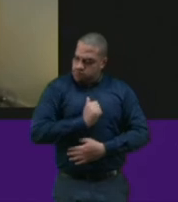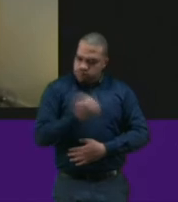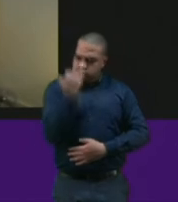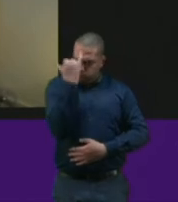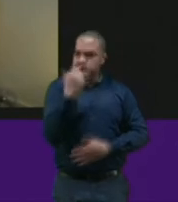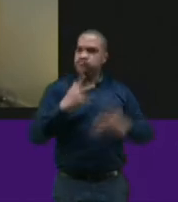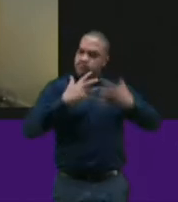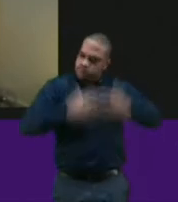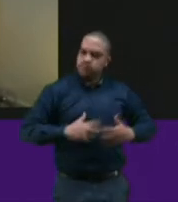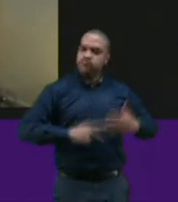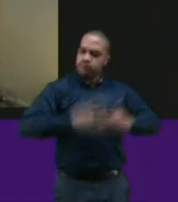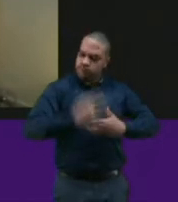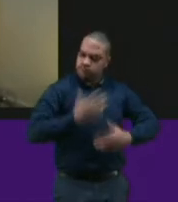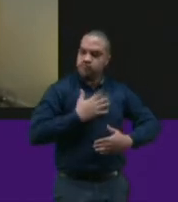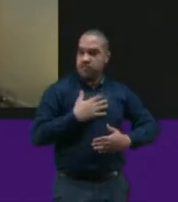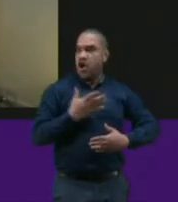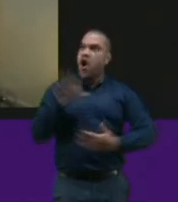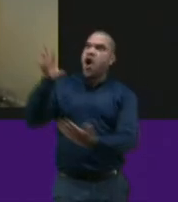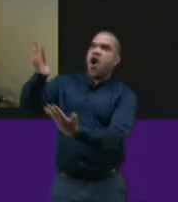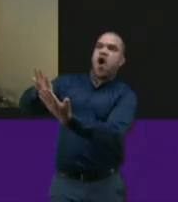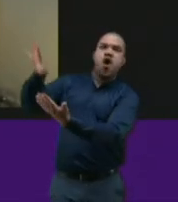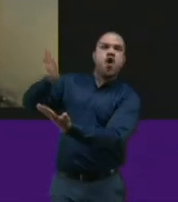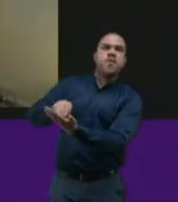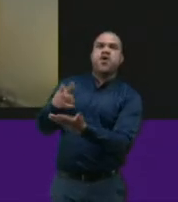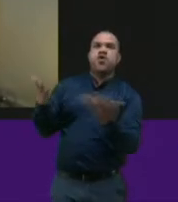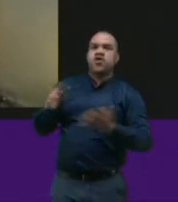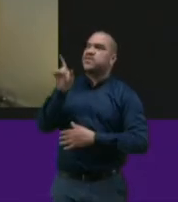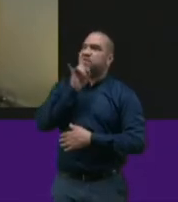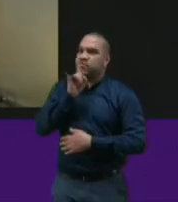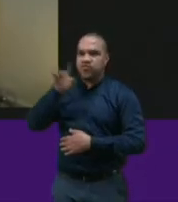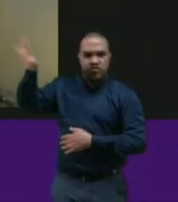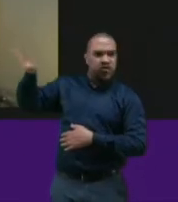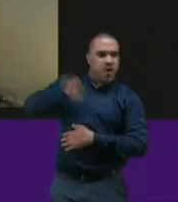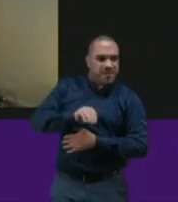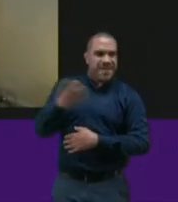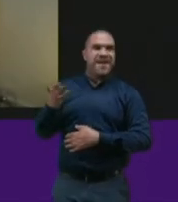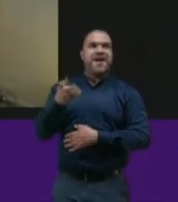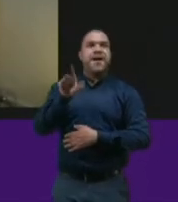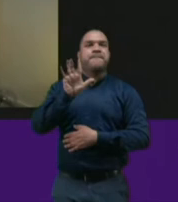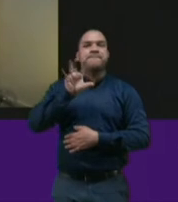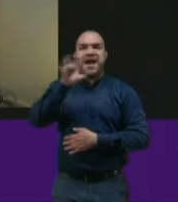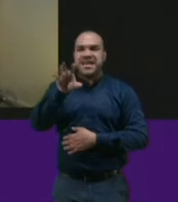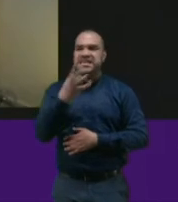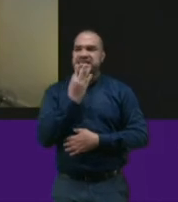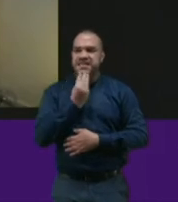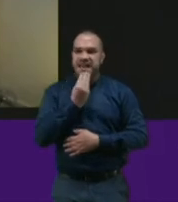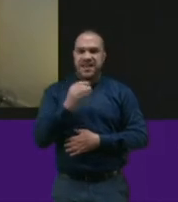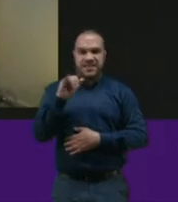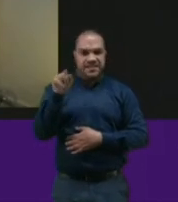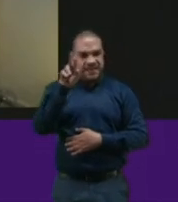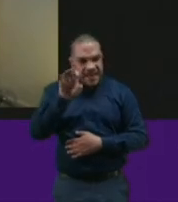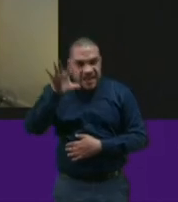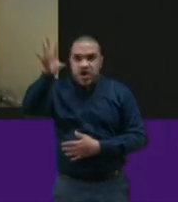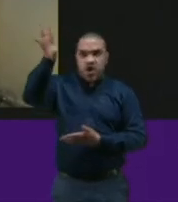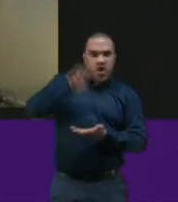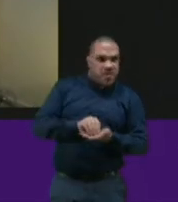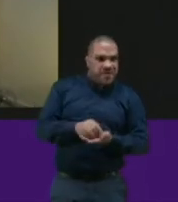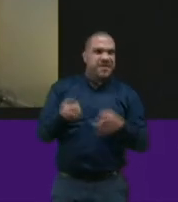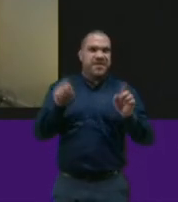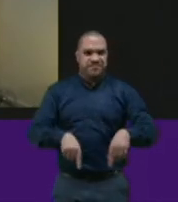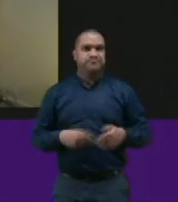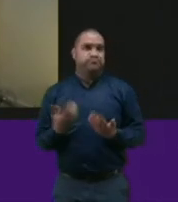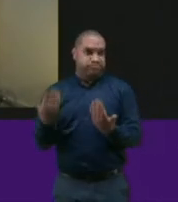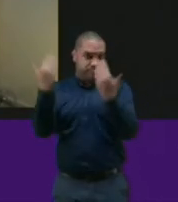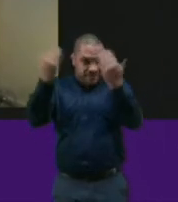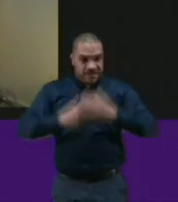copiado mucho lo que se ha hecho en Estados Unidos, en Silicon Valley, en Israel, es súper válida, pero también es